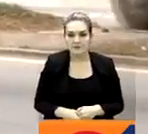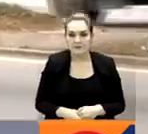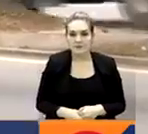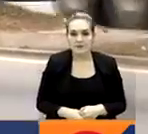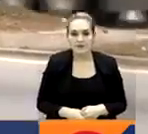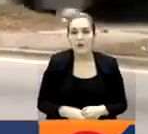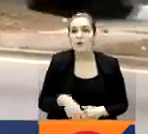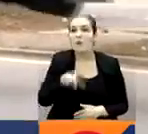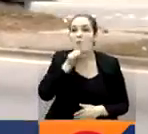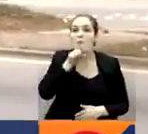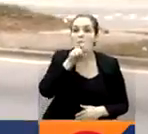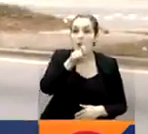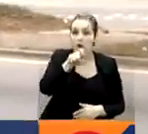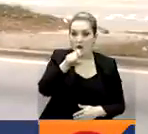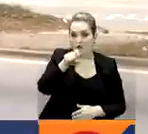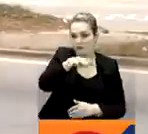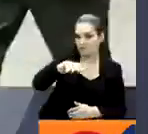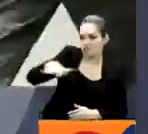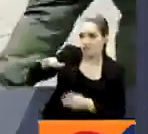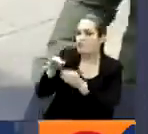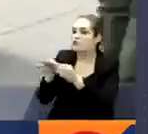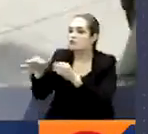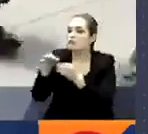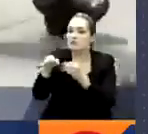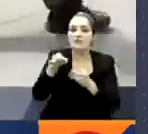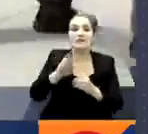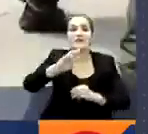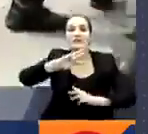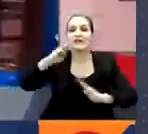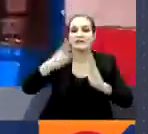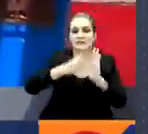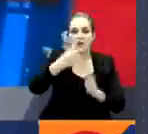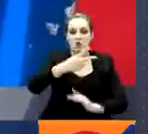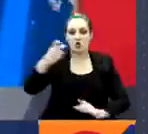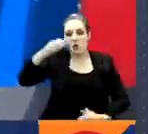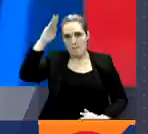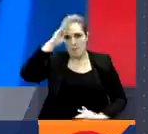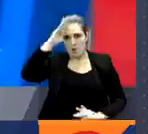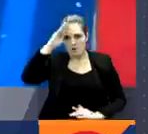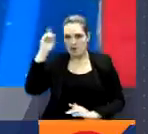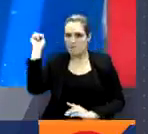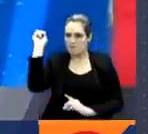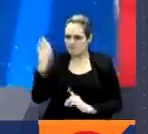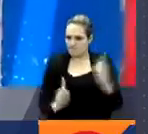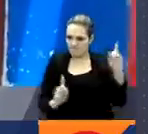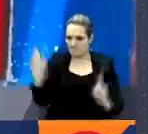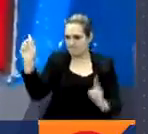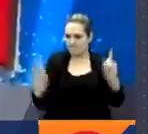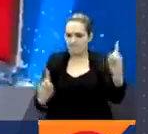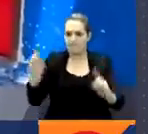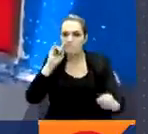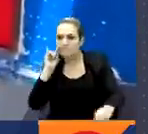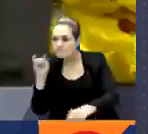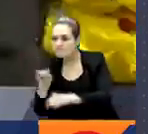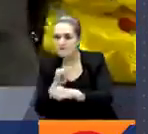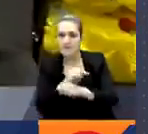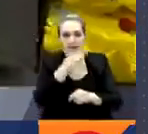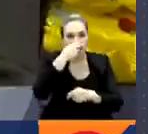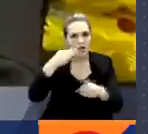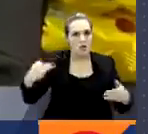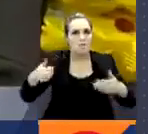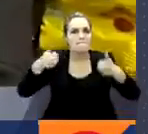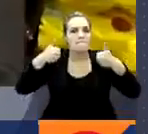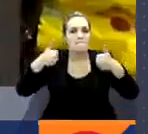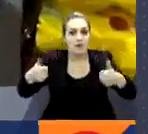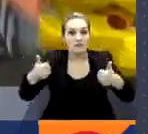En Bucaramanga y su área metropolitana, más de 3.200 uniformados velarán por la seguridad de los niños en esta fiesta de Halloween. Las